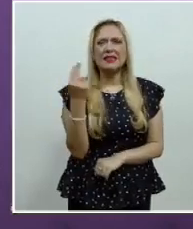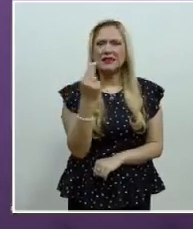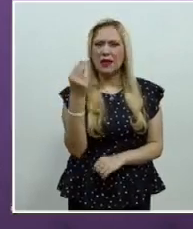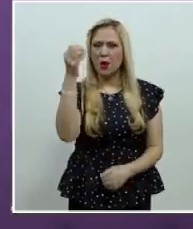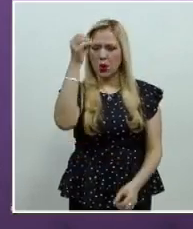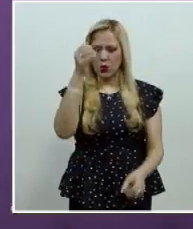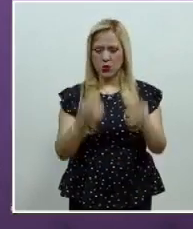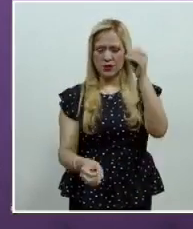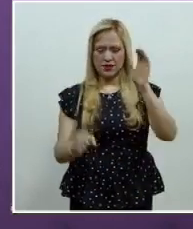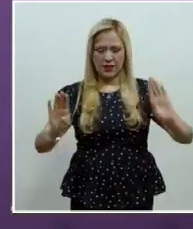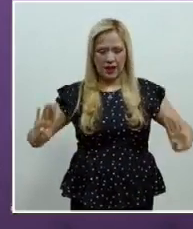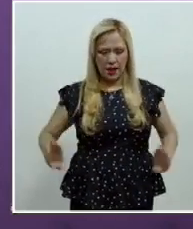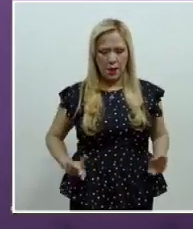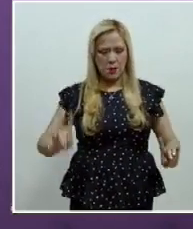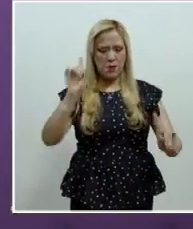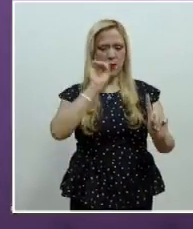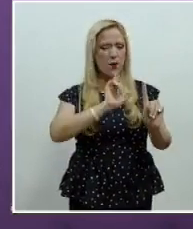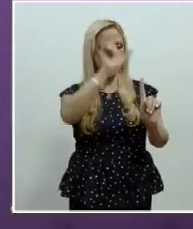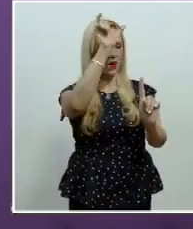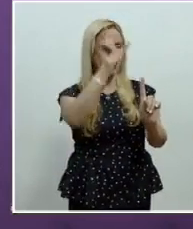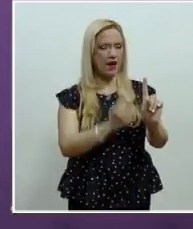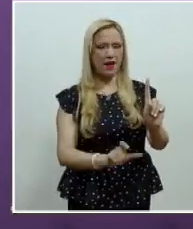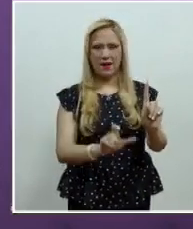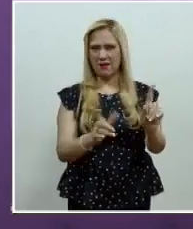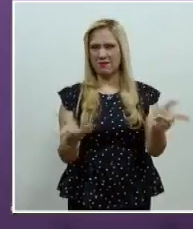de justicia con perspectiva de género.